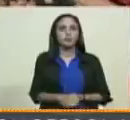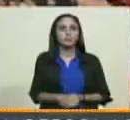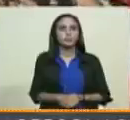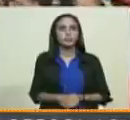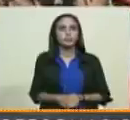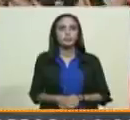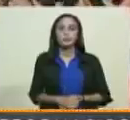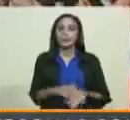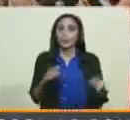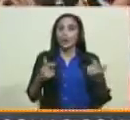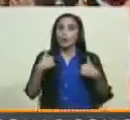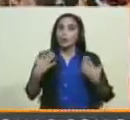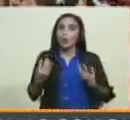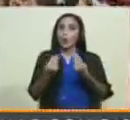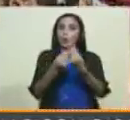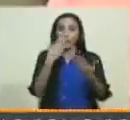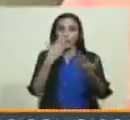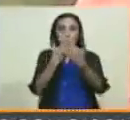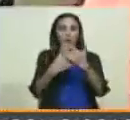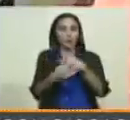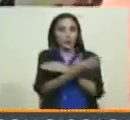Y juro frente a ustedes,